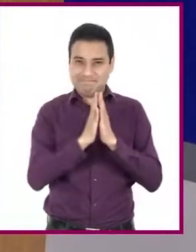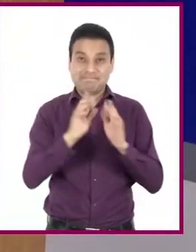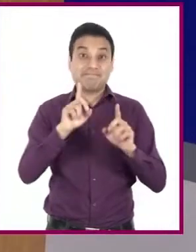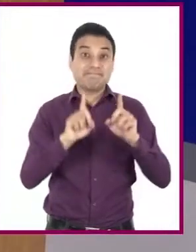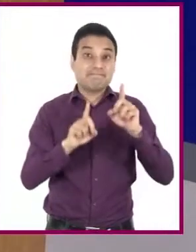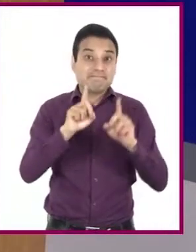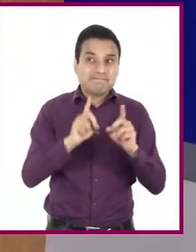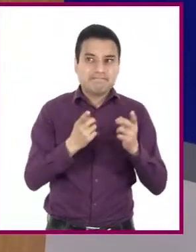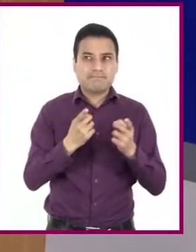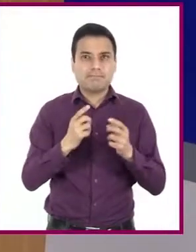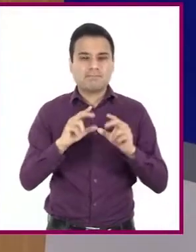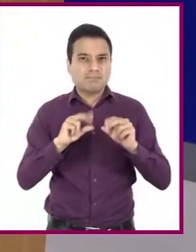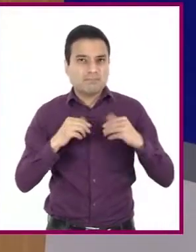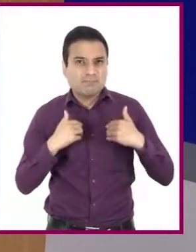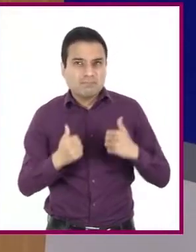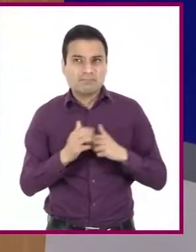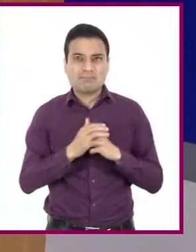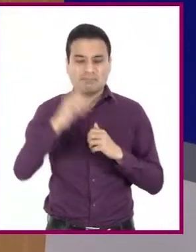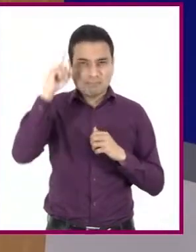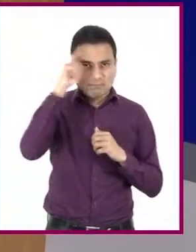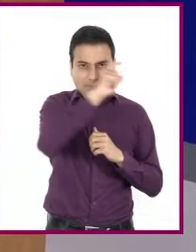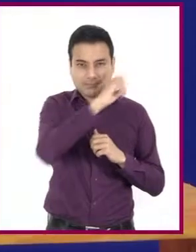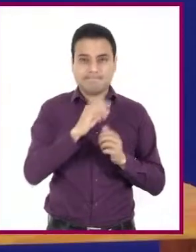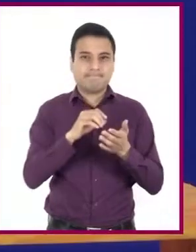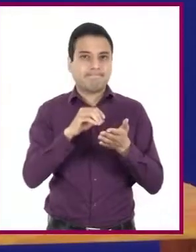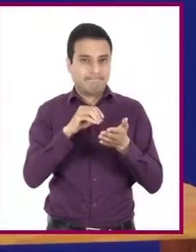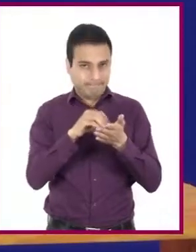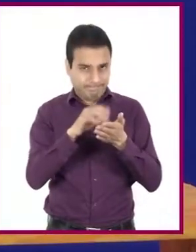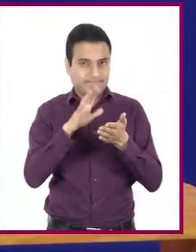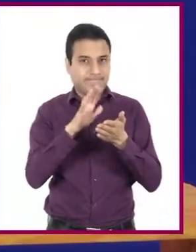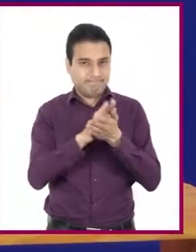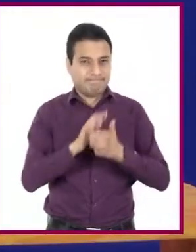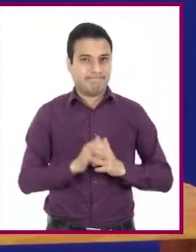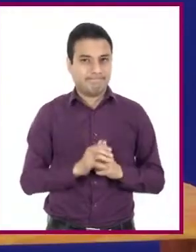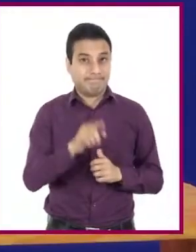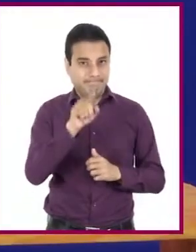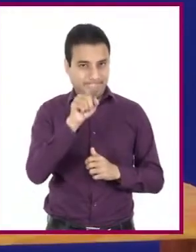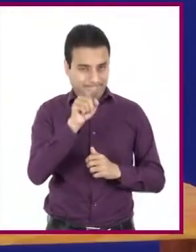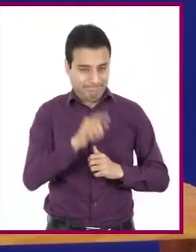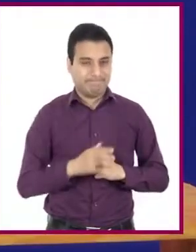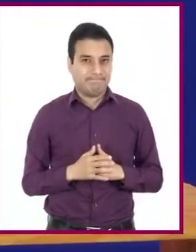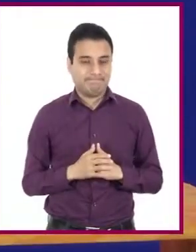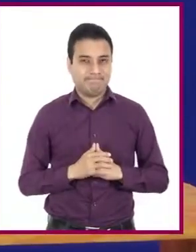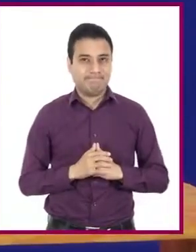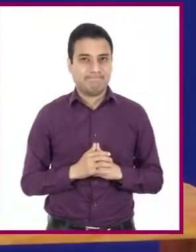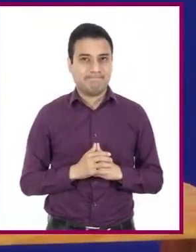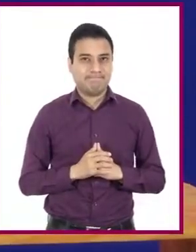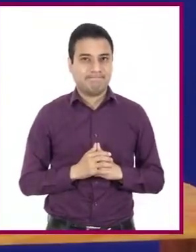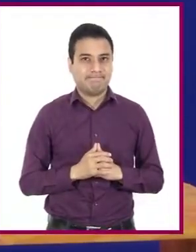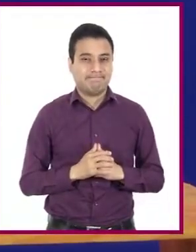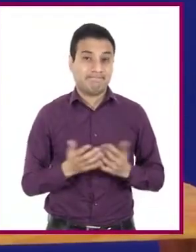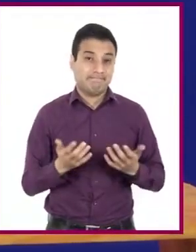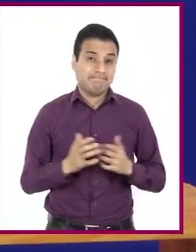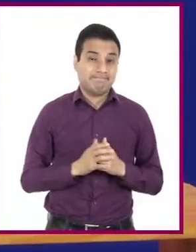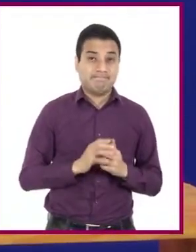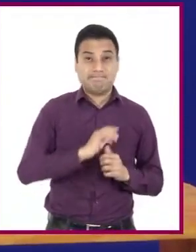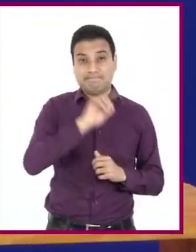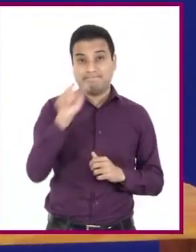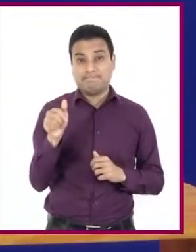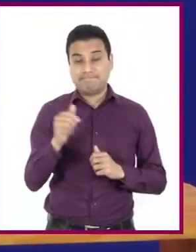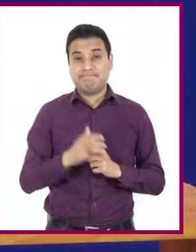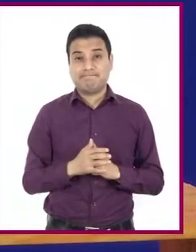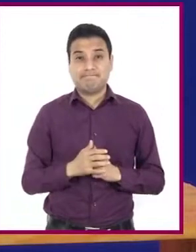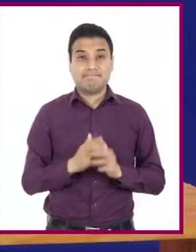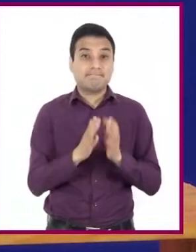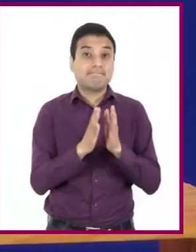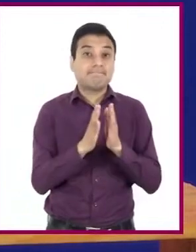las dudas, de las inquietudes, las dificultades que surjan al resolver los planteamientos, pues muchas de estas las podrán resolver al